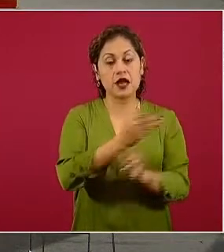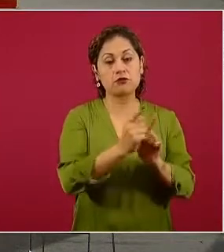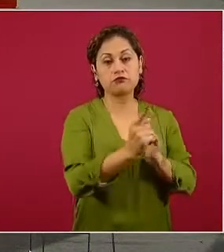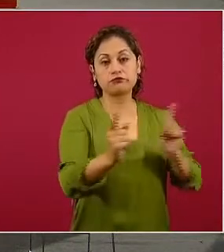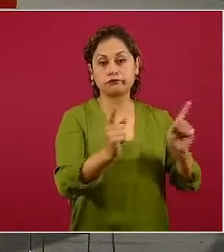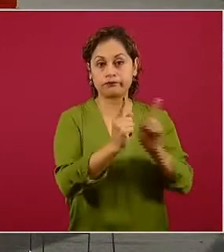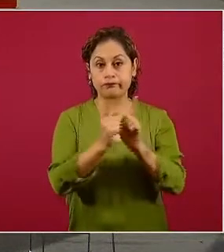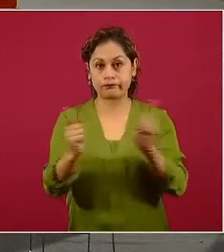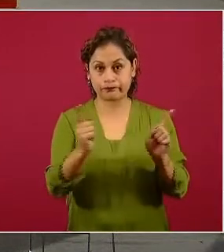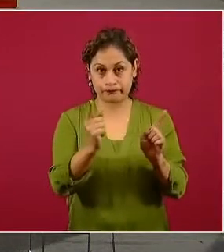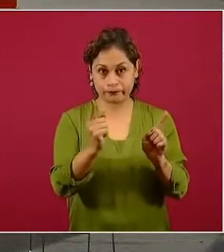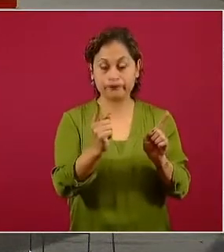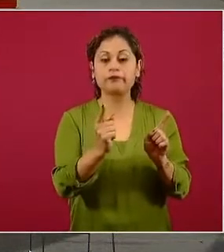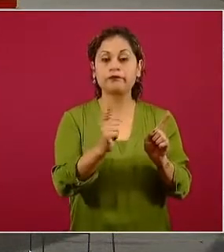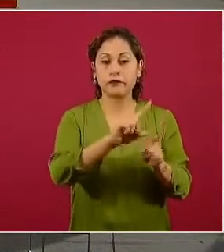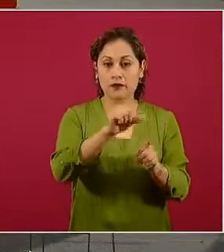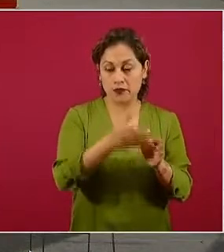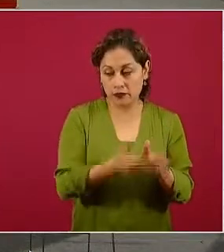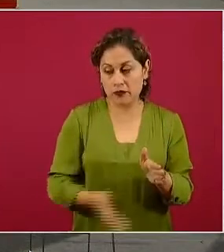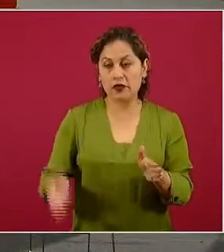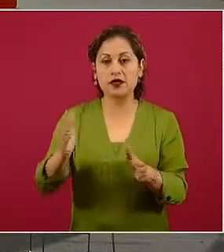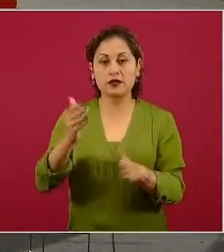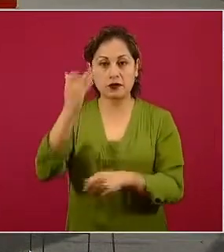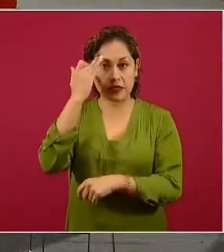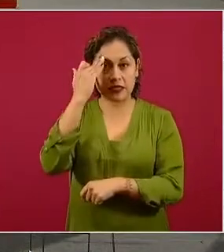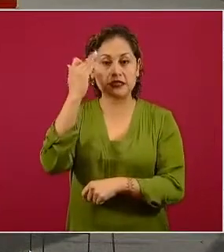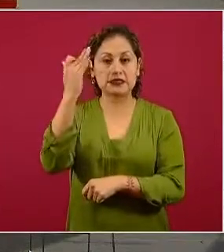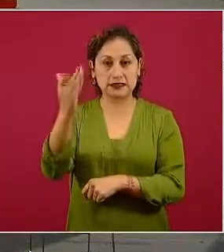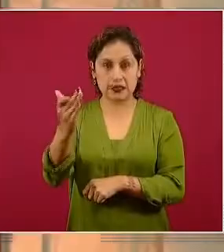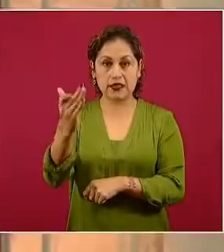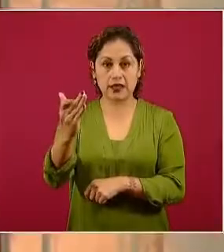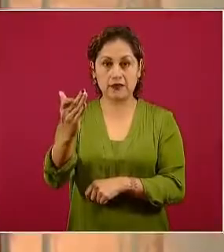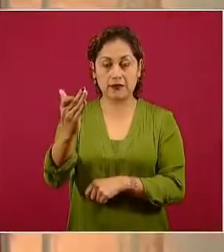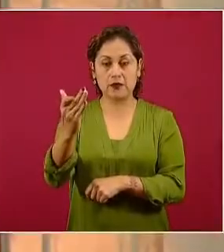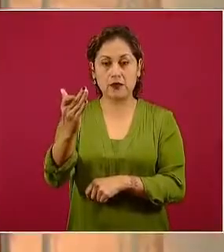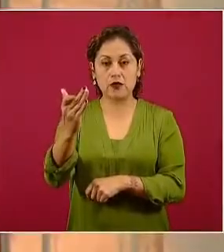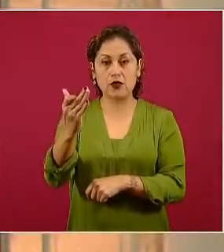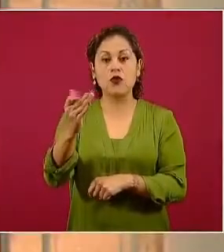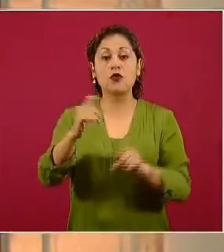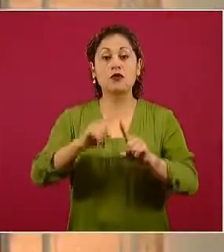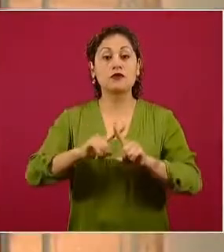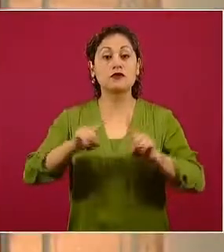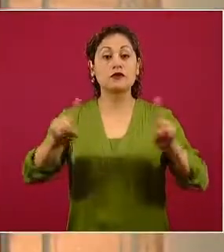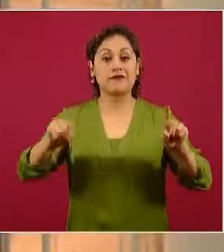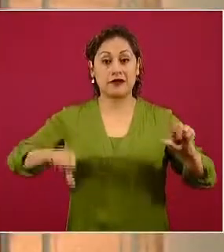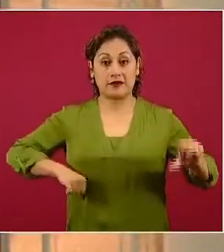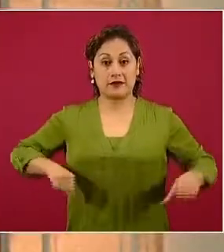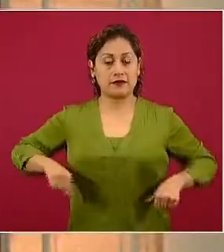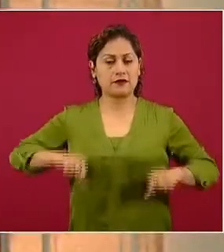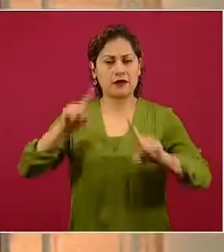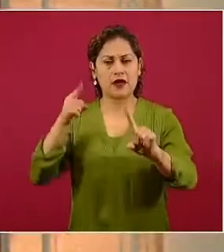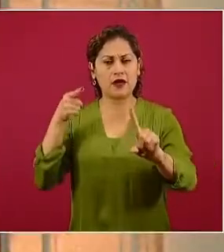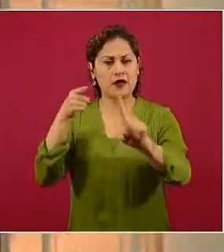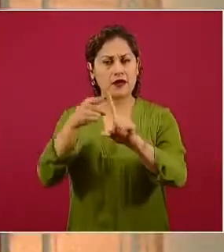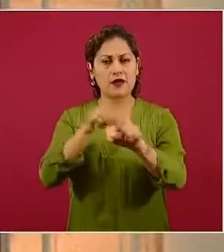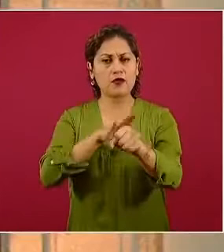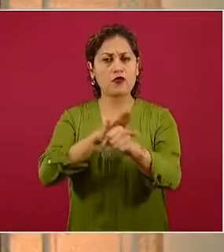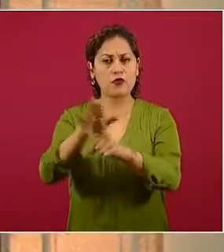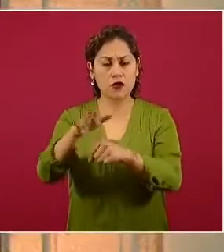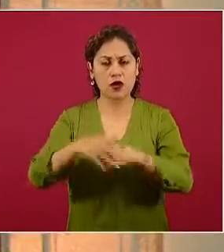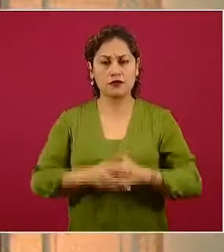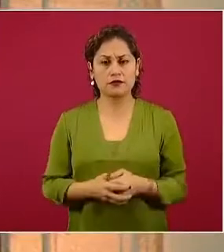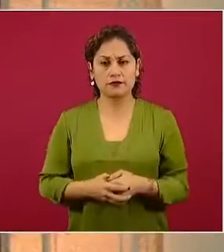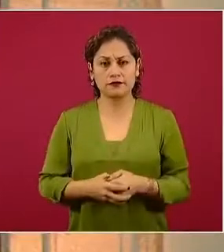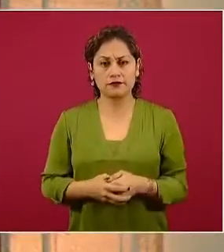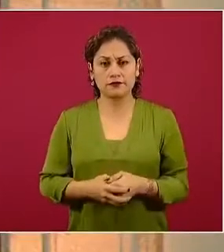Distancia, es un precisamente periodo de intervención que se caracteriza por las actividades